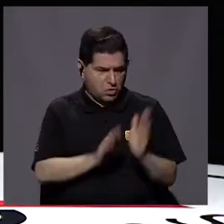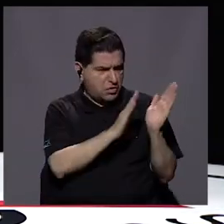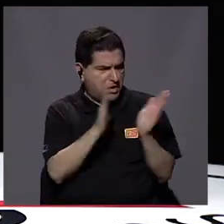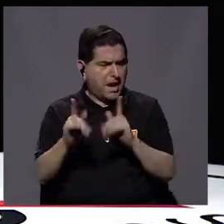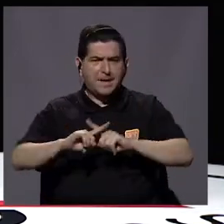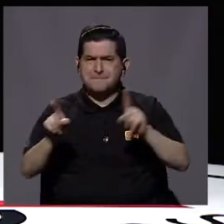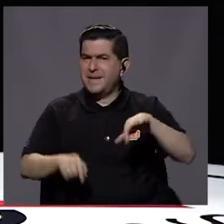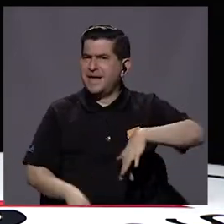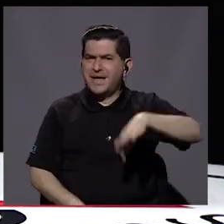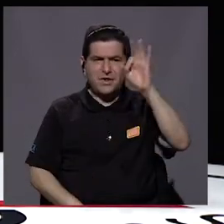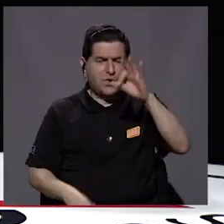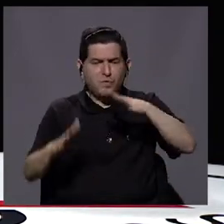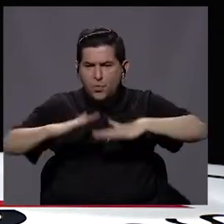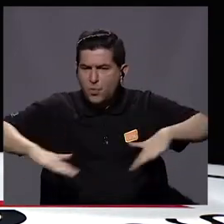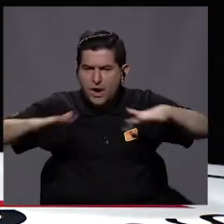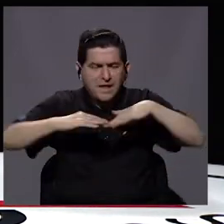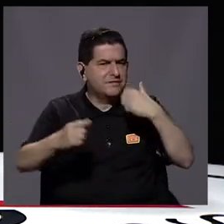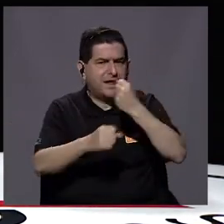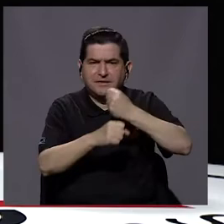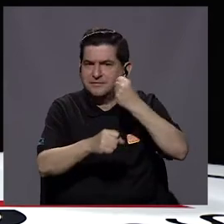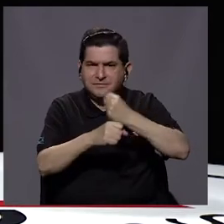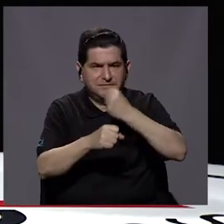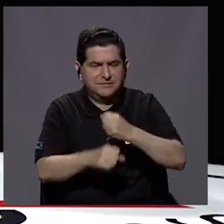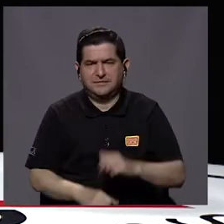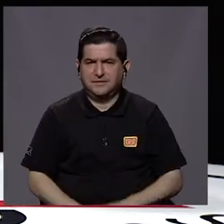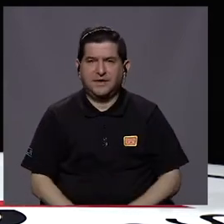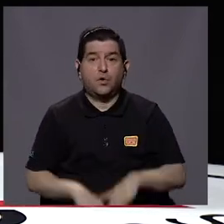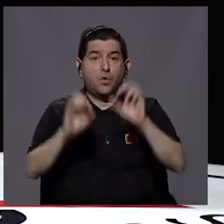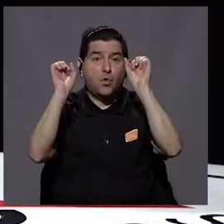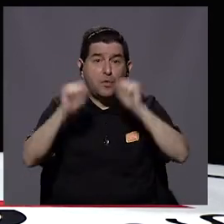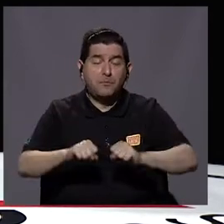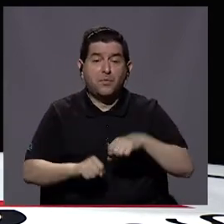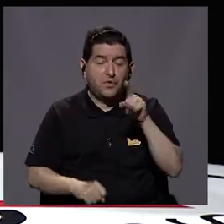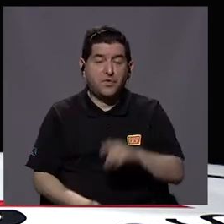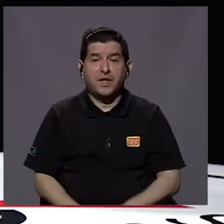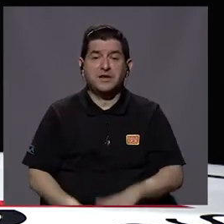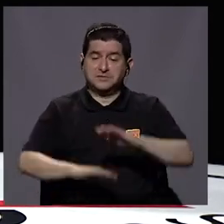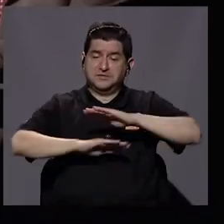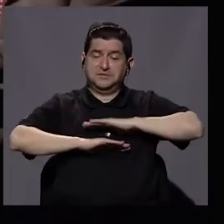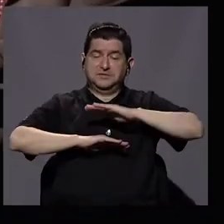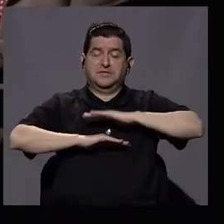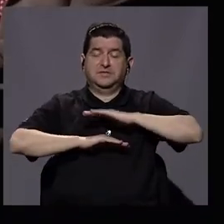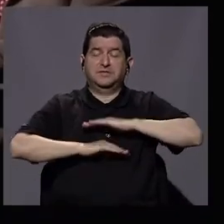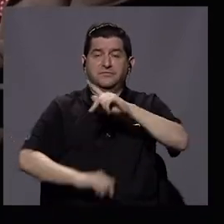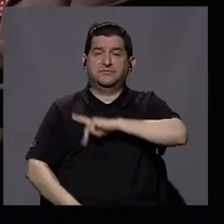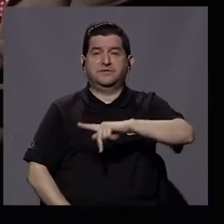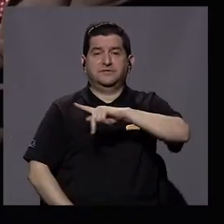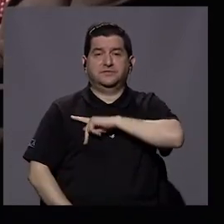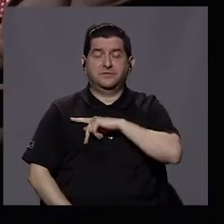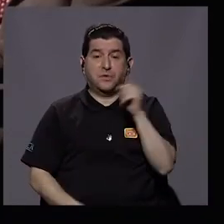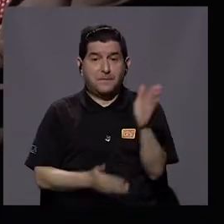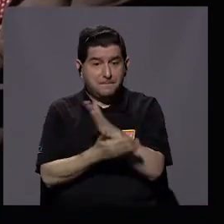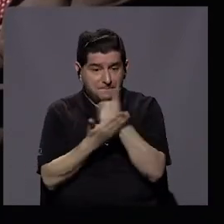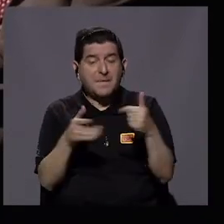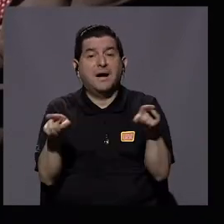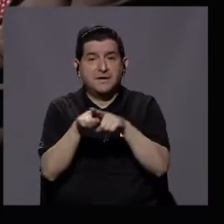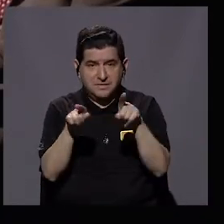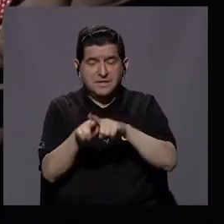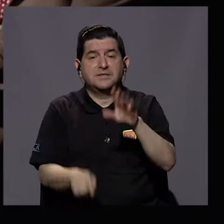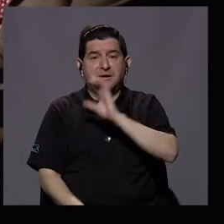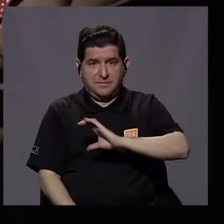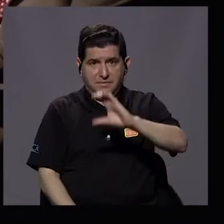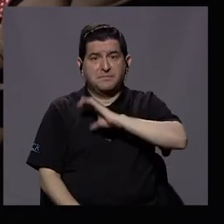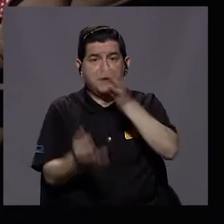pero no están encontrando un nicho en el mercado para poder realizarse al final también, que es una parte cualitativa también